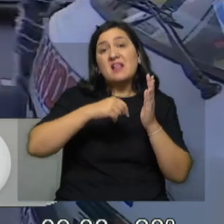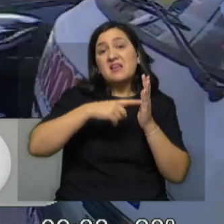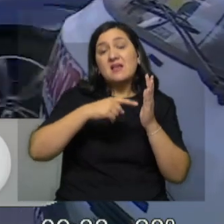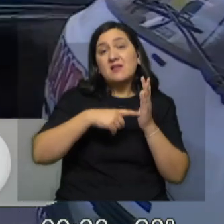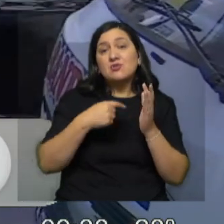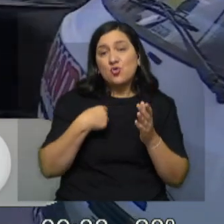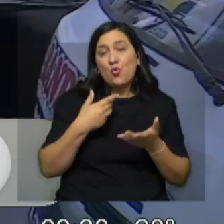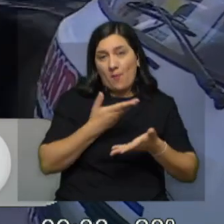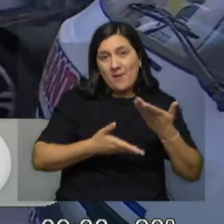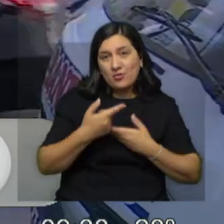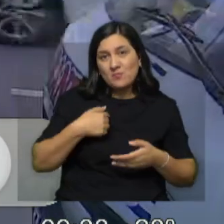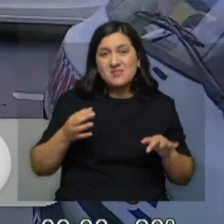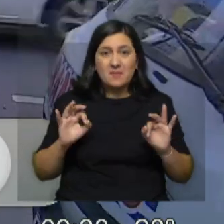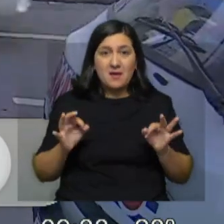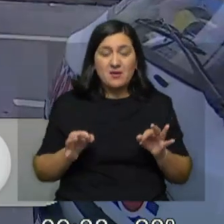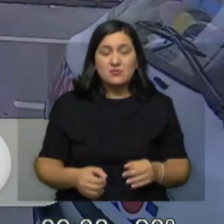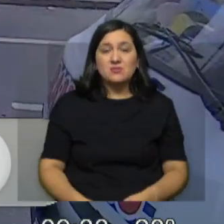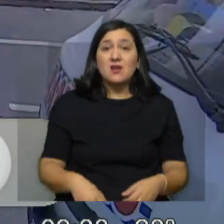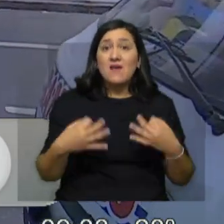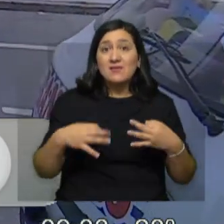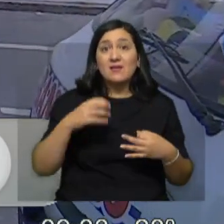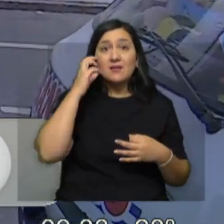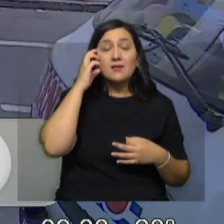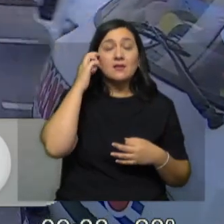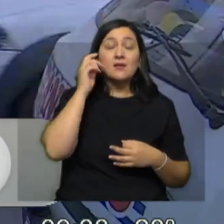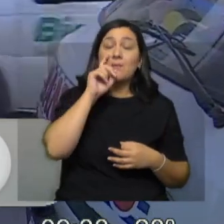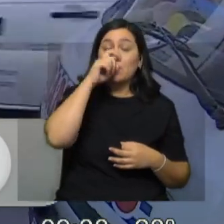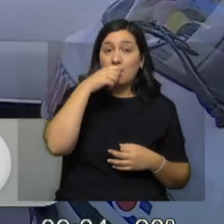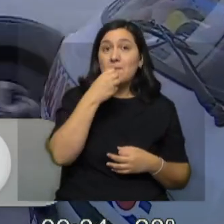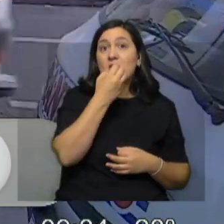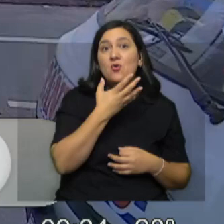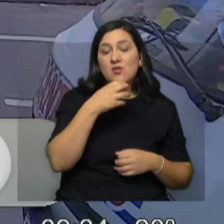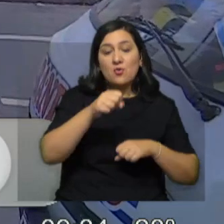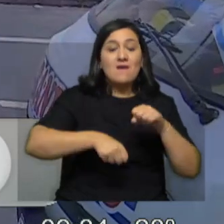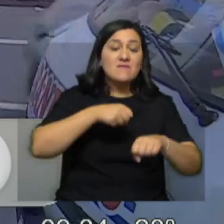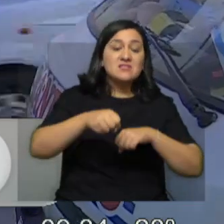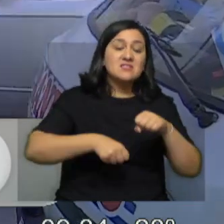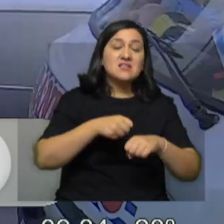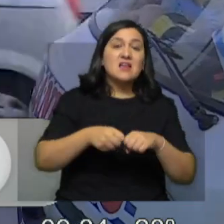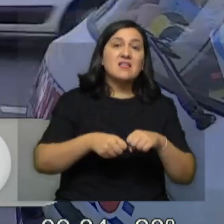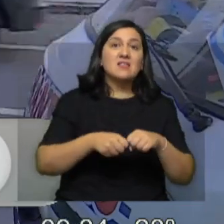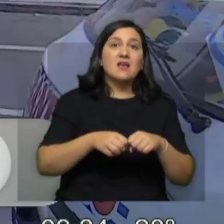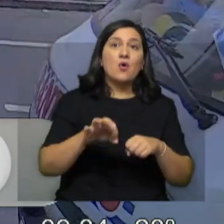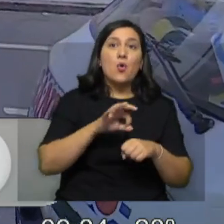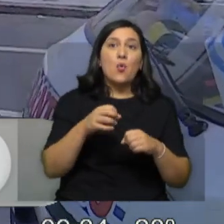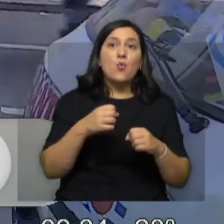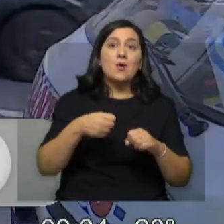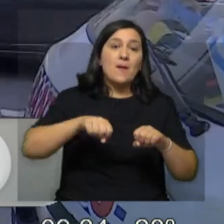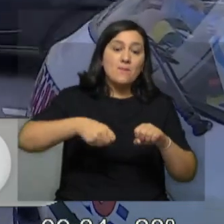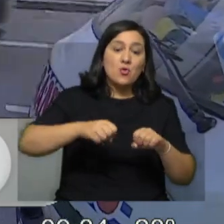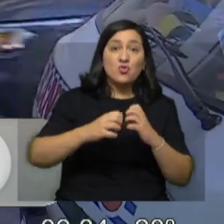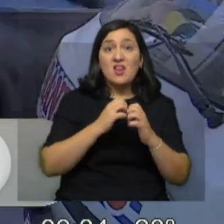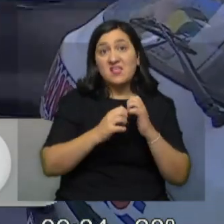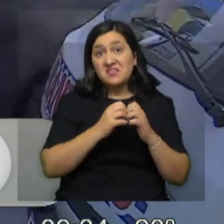de hoy. Pero no es un sueño. Y la verdad que aquí en Montevideo es mejor tener quizá una bici eléctrica, una moto eléctrica, o quizás algún